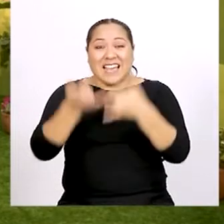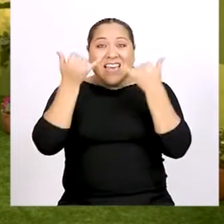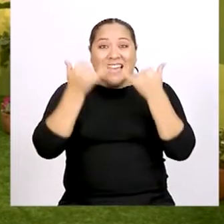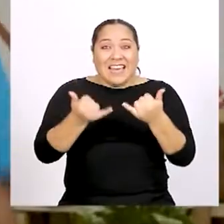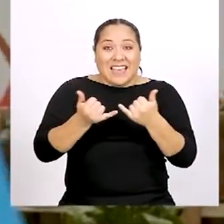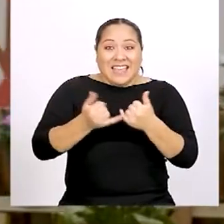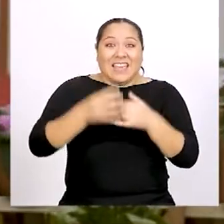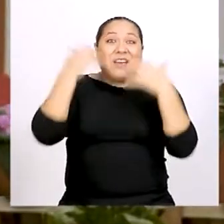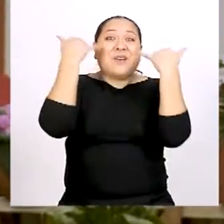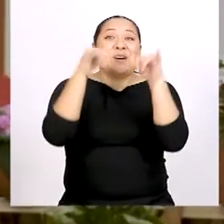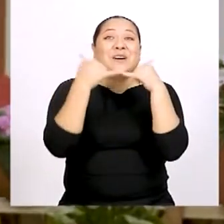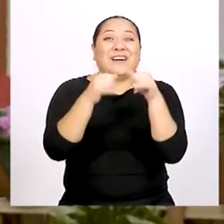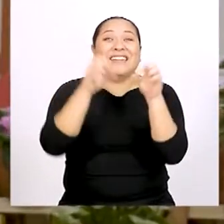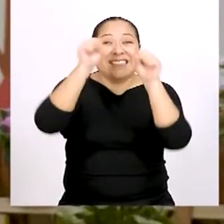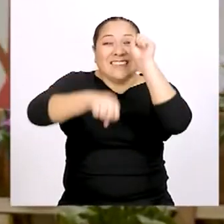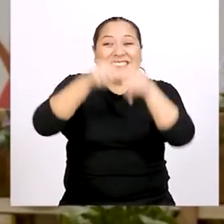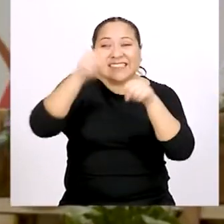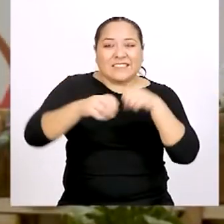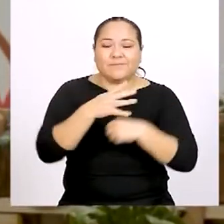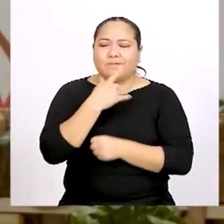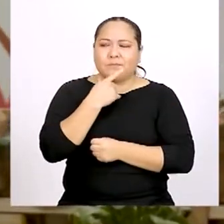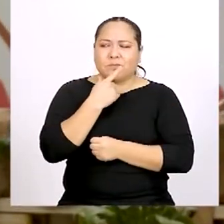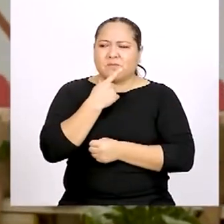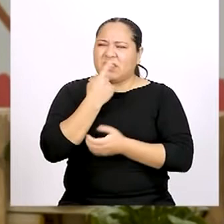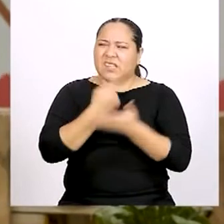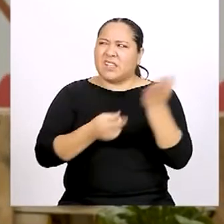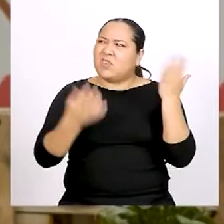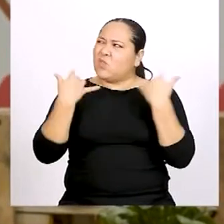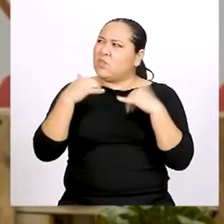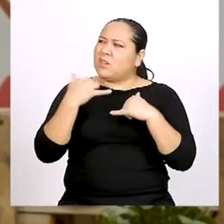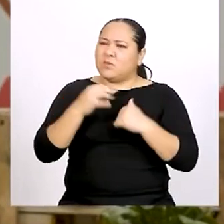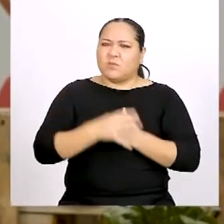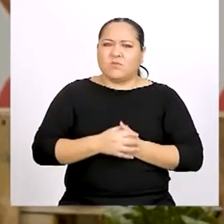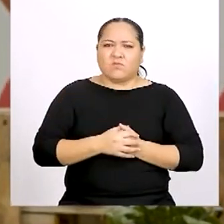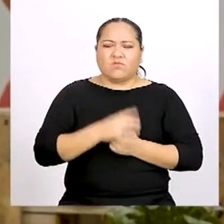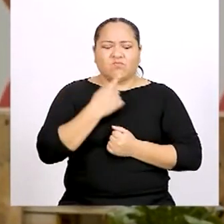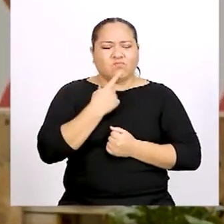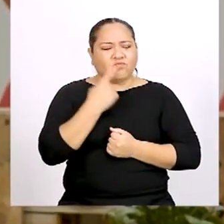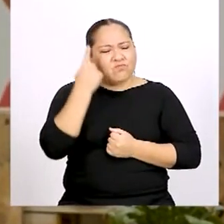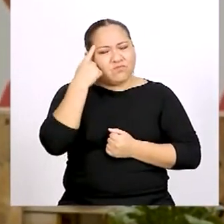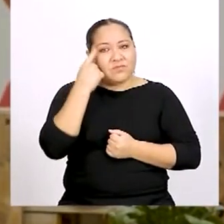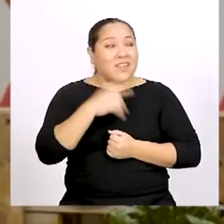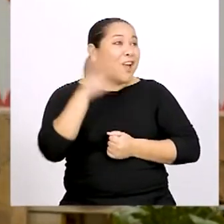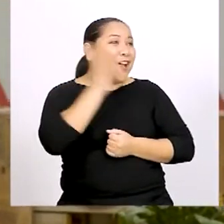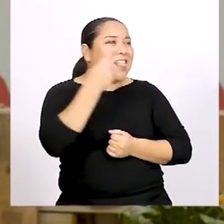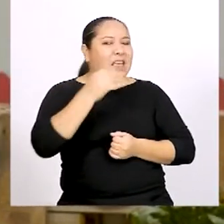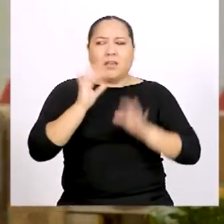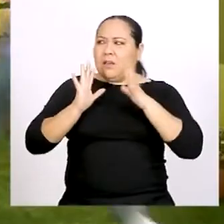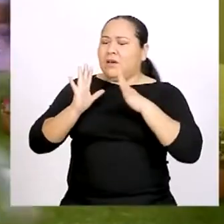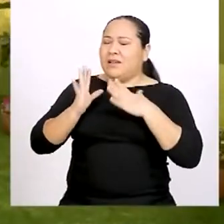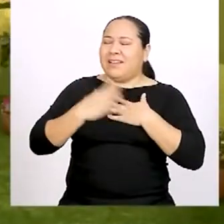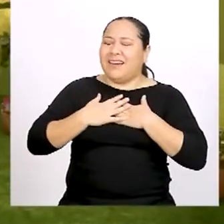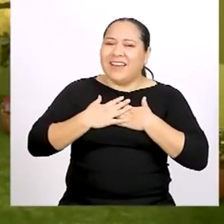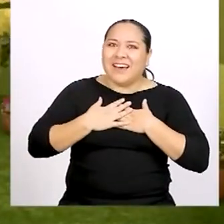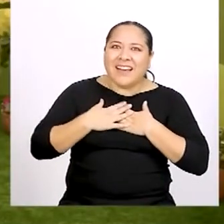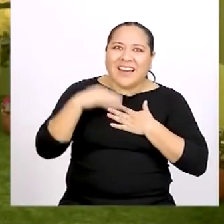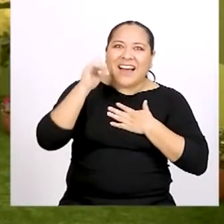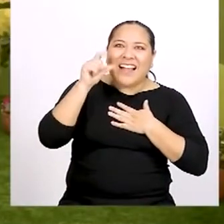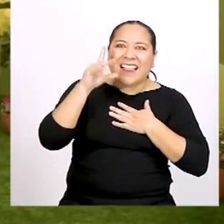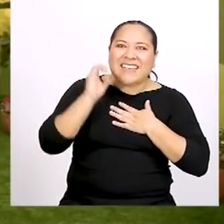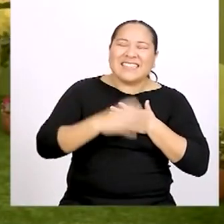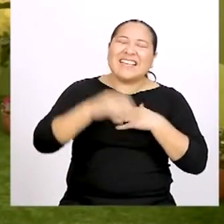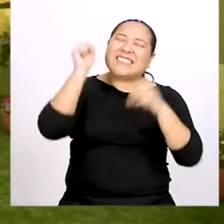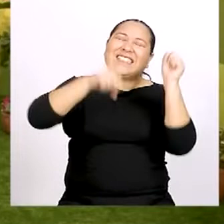¡Listo! Ahora jugaremos. ¡Sí! A ver, ¿qué jugaremos? ¡Ay, qué jugamos! ¡Hola, Héctor!